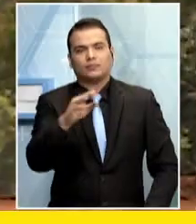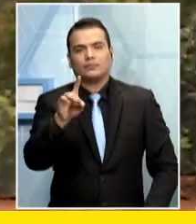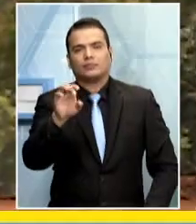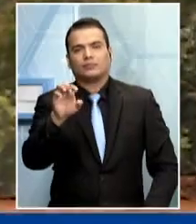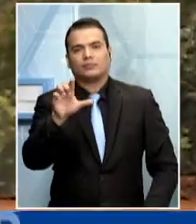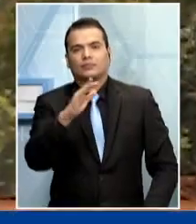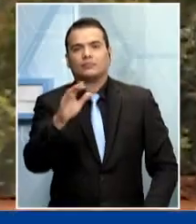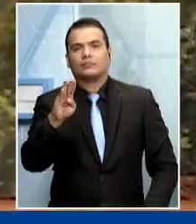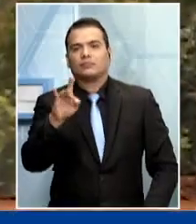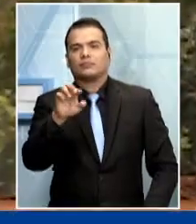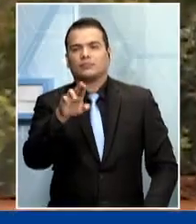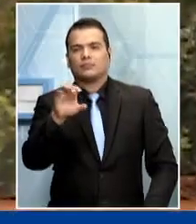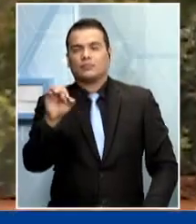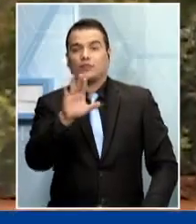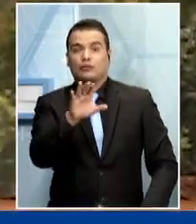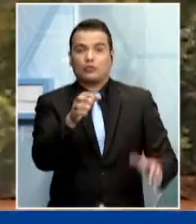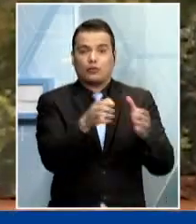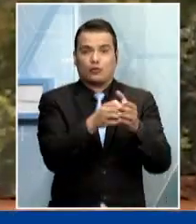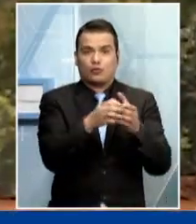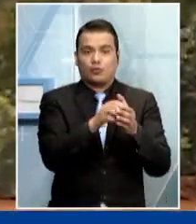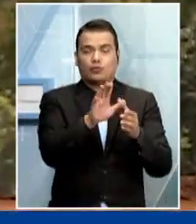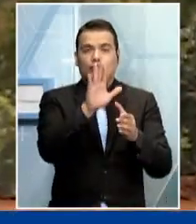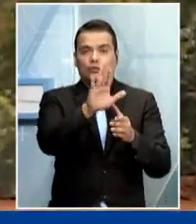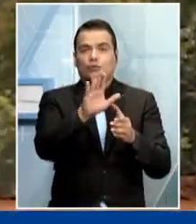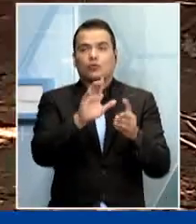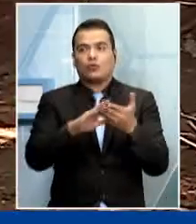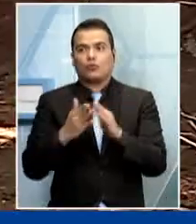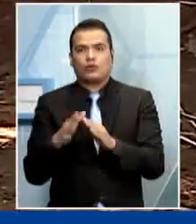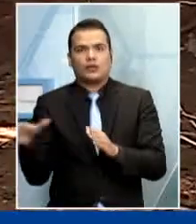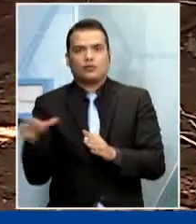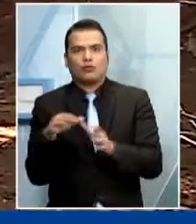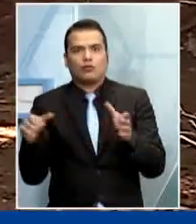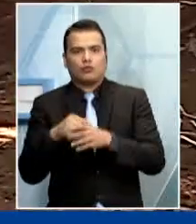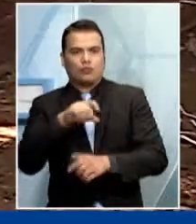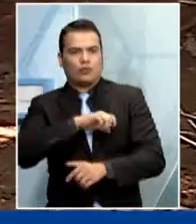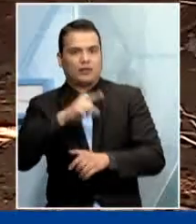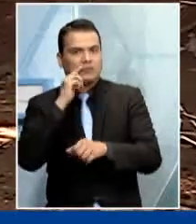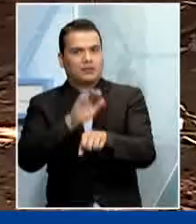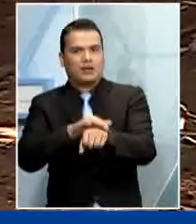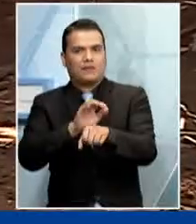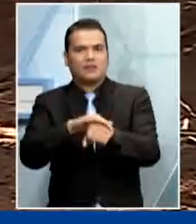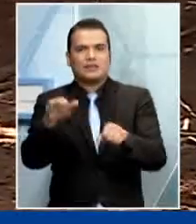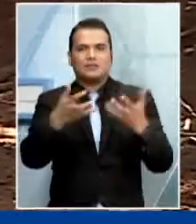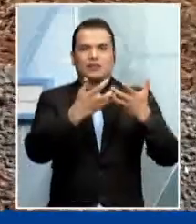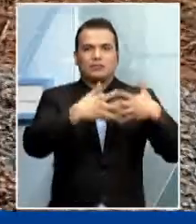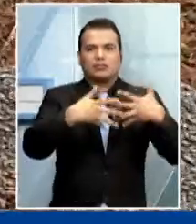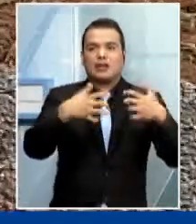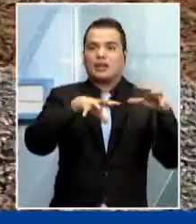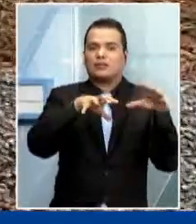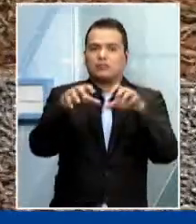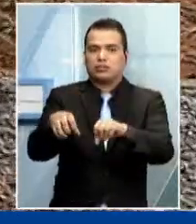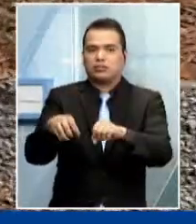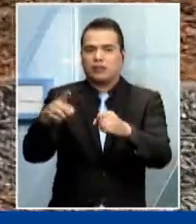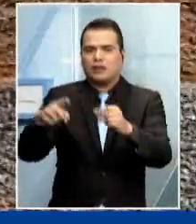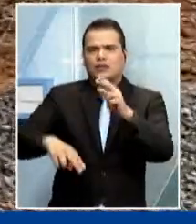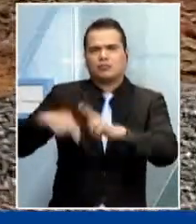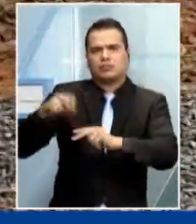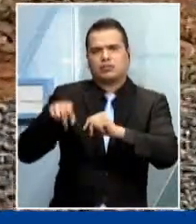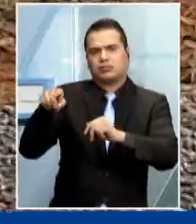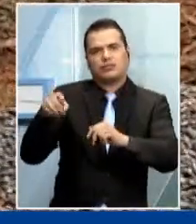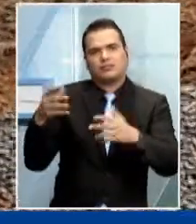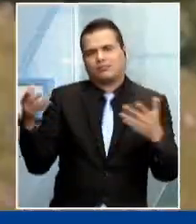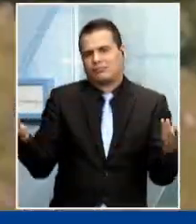de la comuna 22 y un grupo de ccoo activistas realizan un plantón para evitar que una reconocida constructora afecte este importante corredor